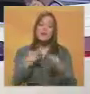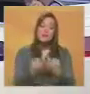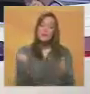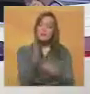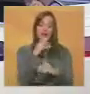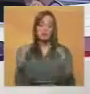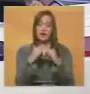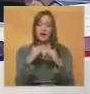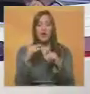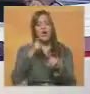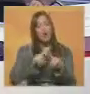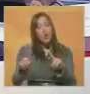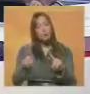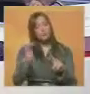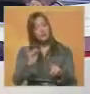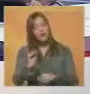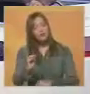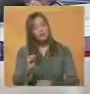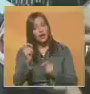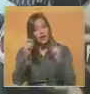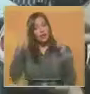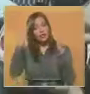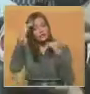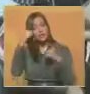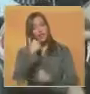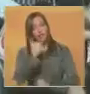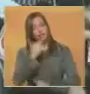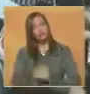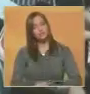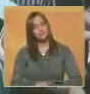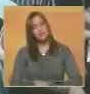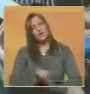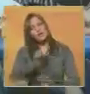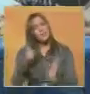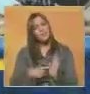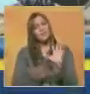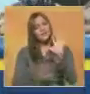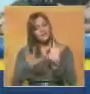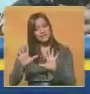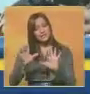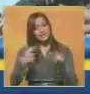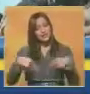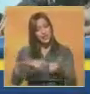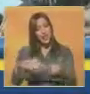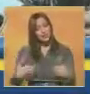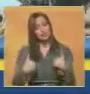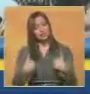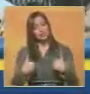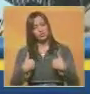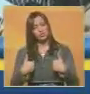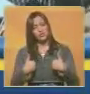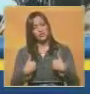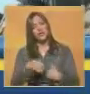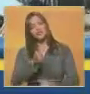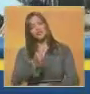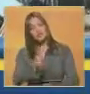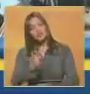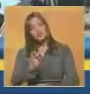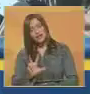danificadas otras en alerta en total tenemos 15 sectores afectados eh